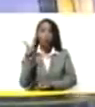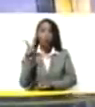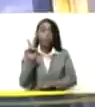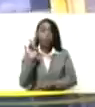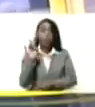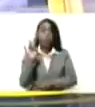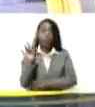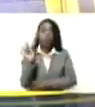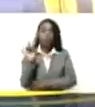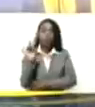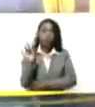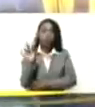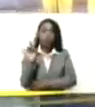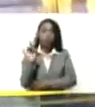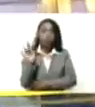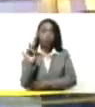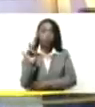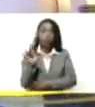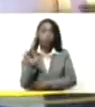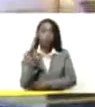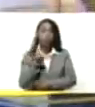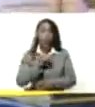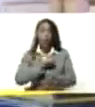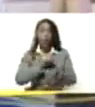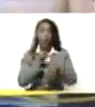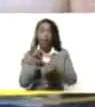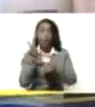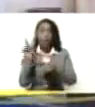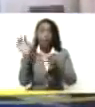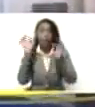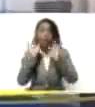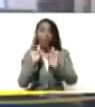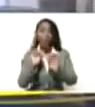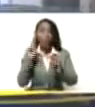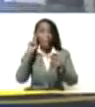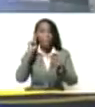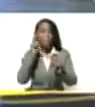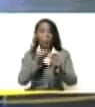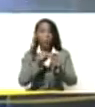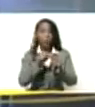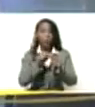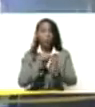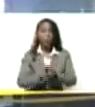de la generación de bienes productos riqueza para nuestro país